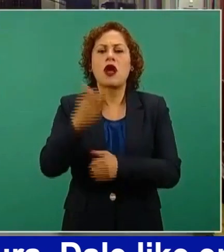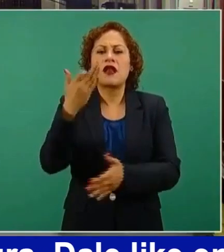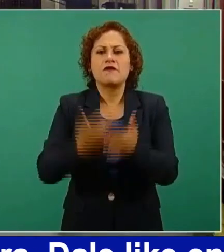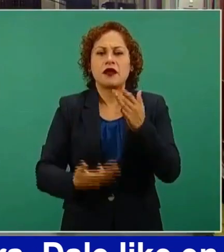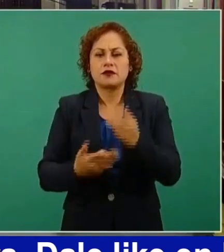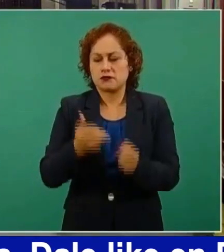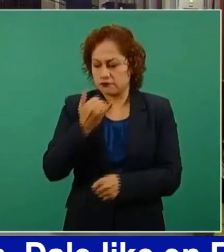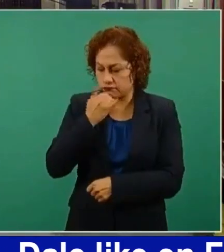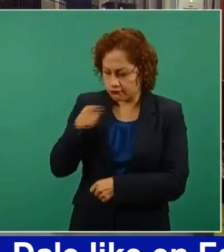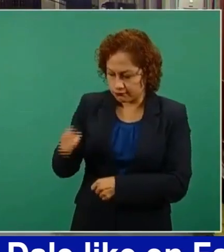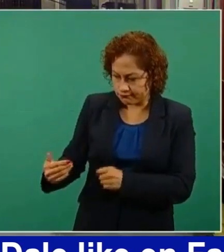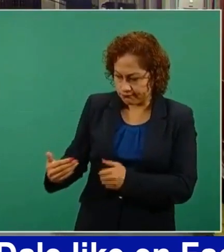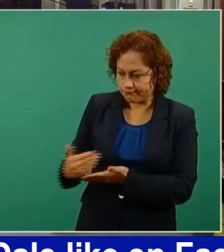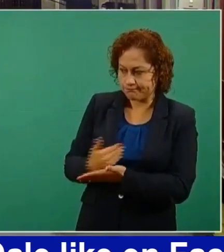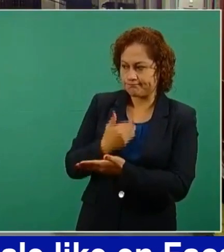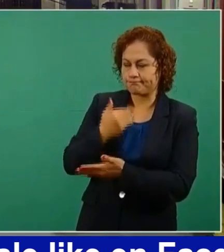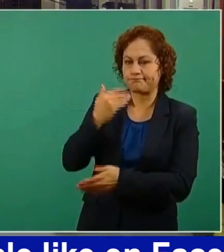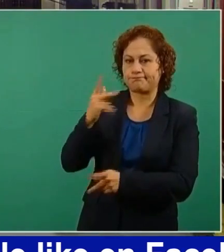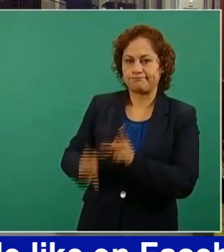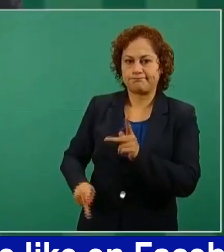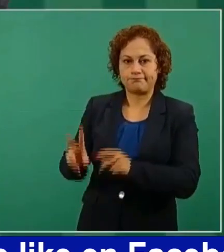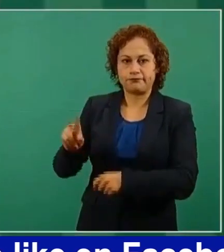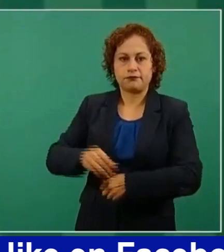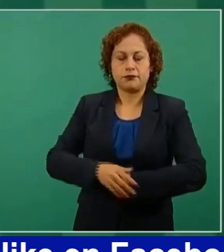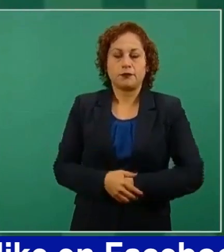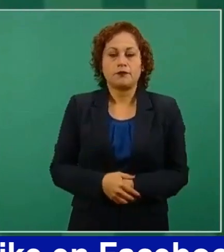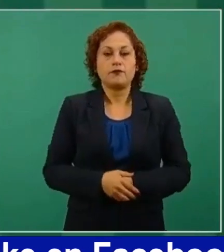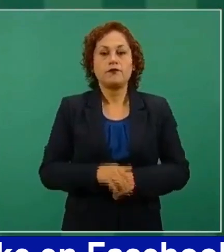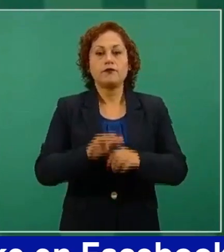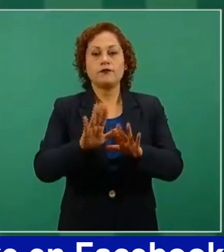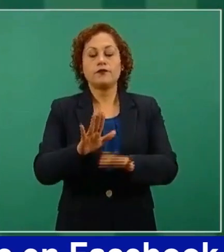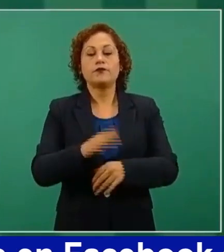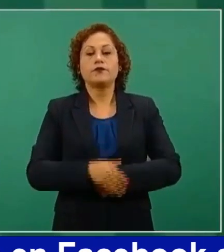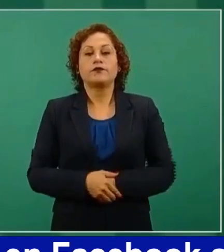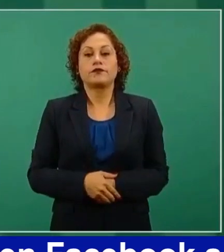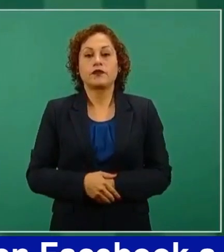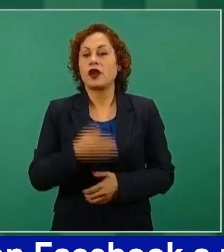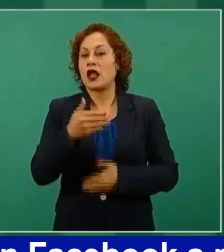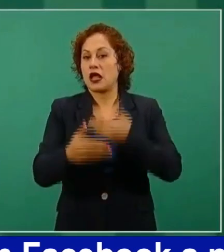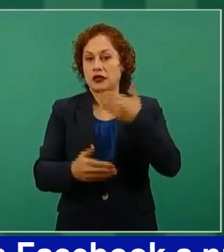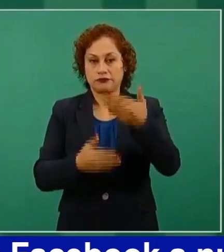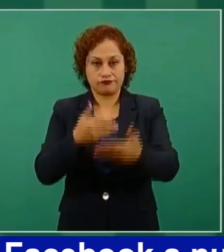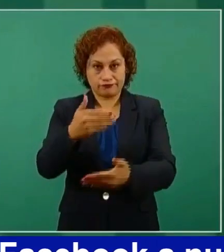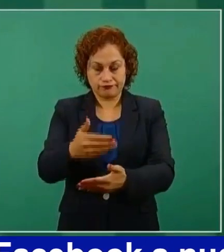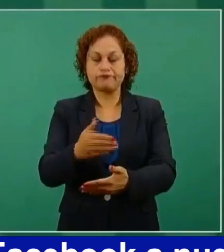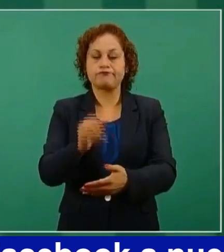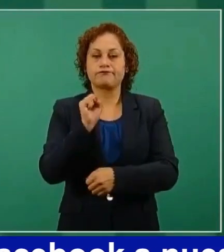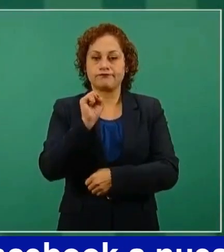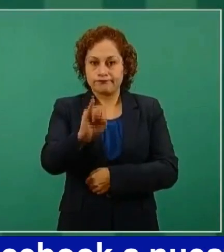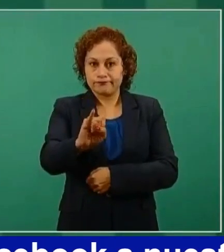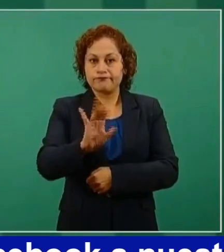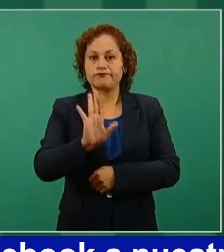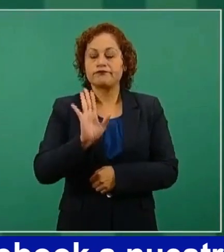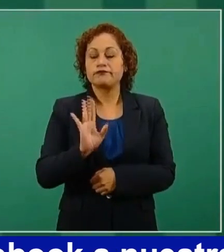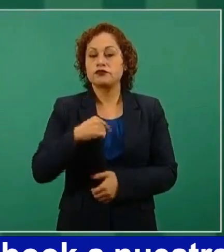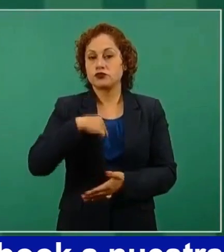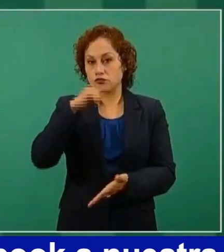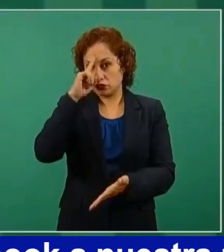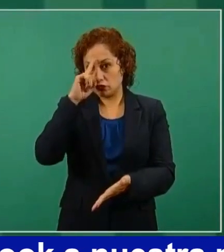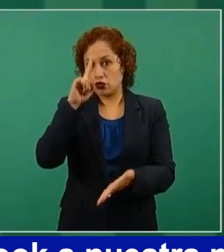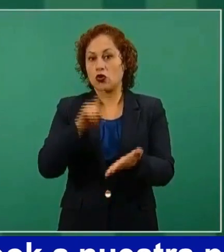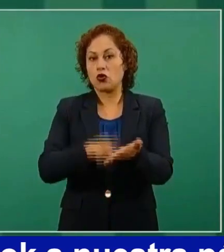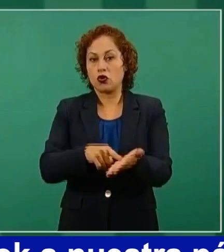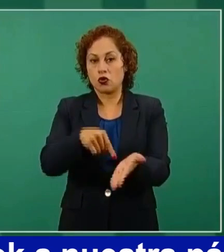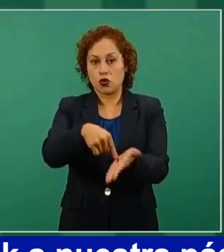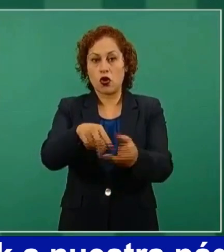Estamos avanzando, estamos avanzando. Yo creo que fue importante el que se aprobara lo de la consulta